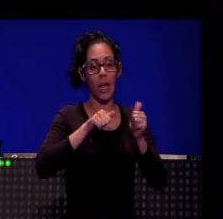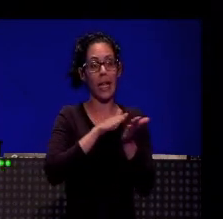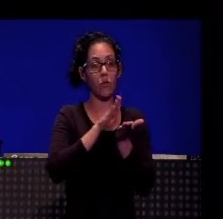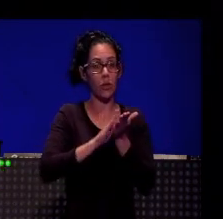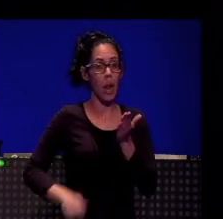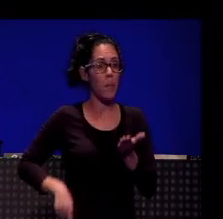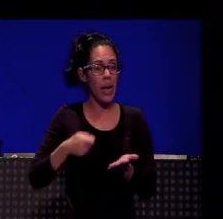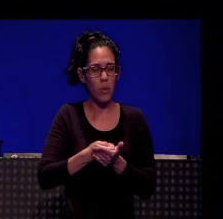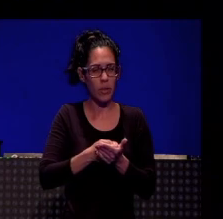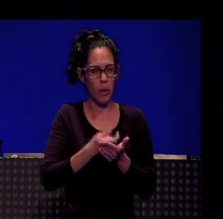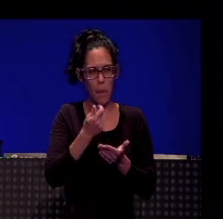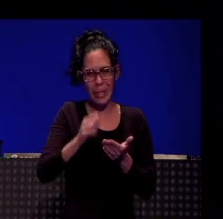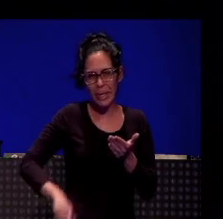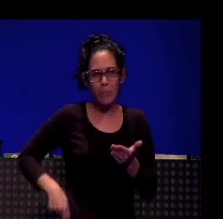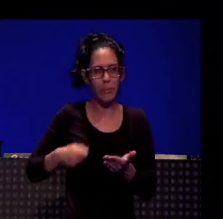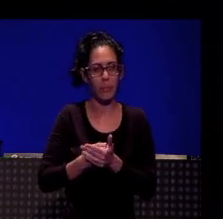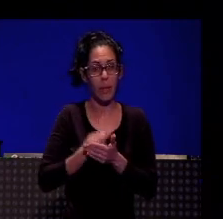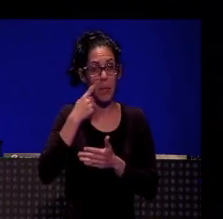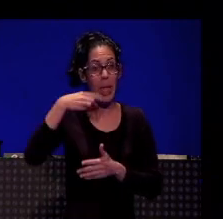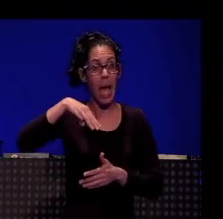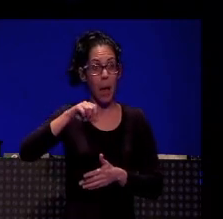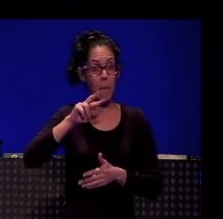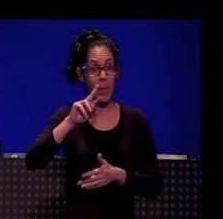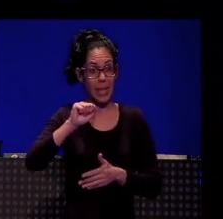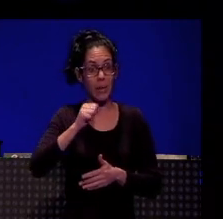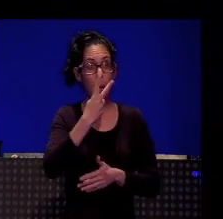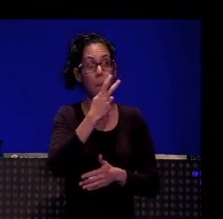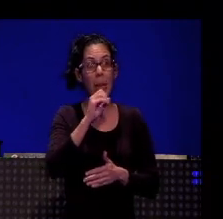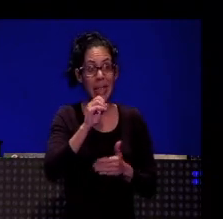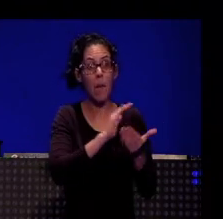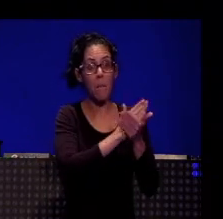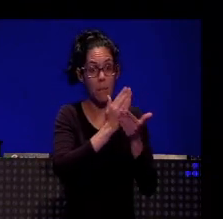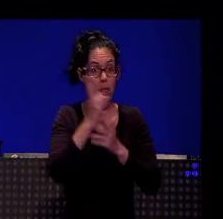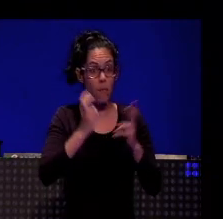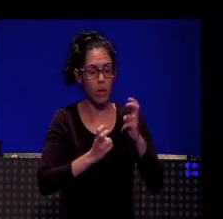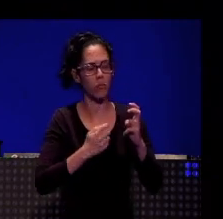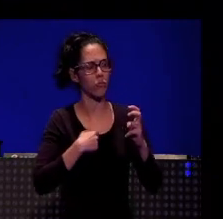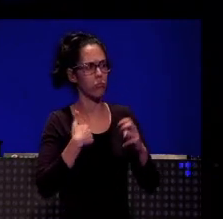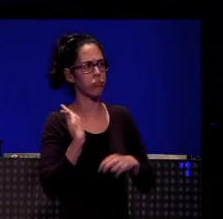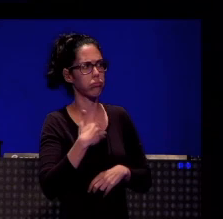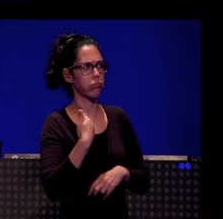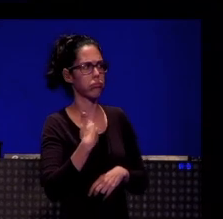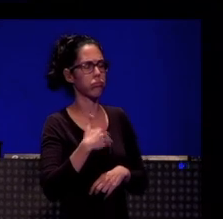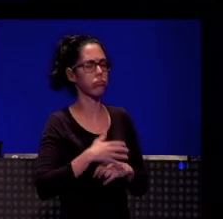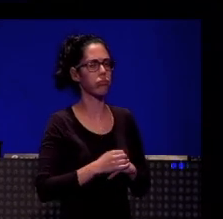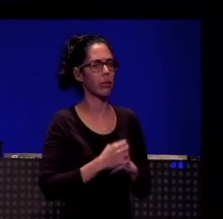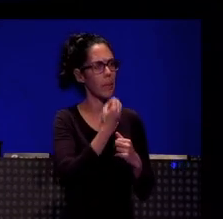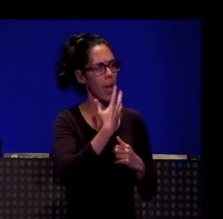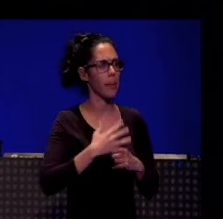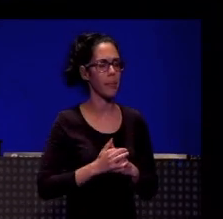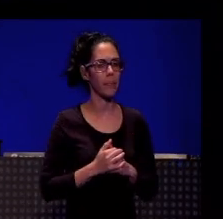se gastaron un montón de pasta que me decía marta vienen veintipico medios y yo qué guay porque no soy